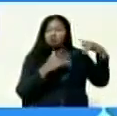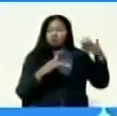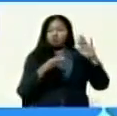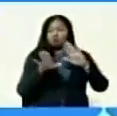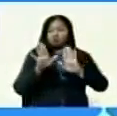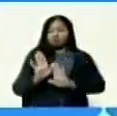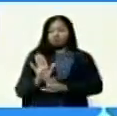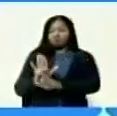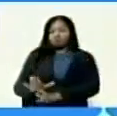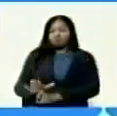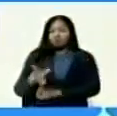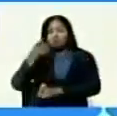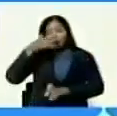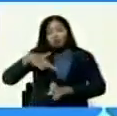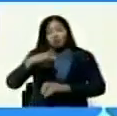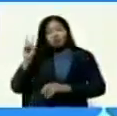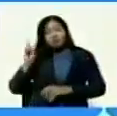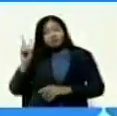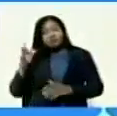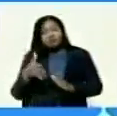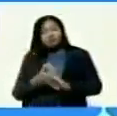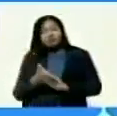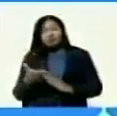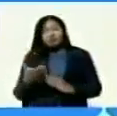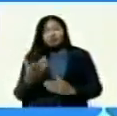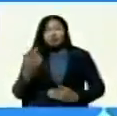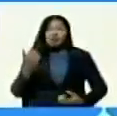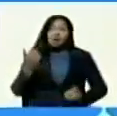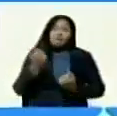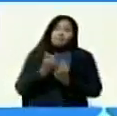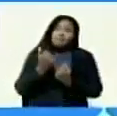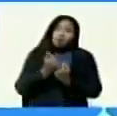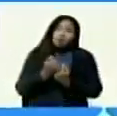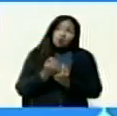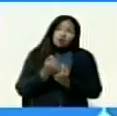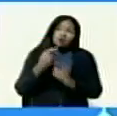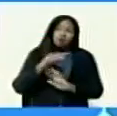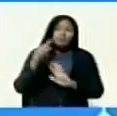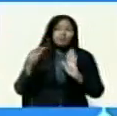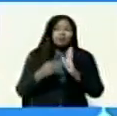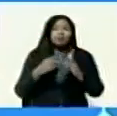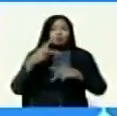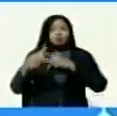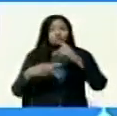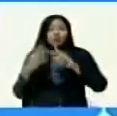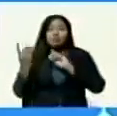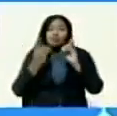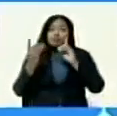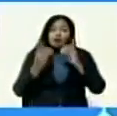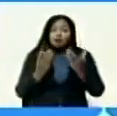Y el pueblo venezolano apoya en su totalidad el proceso de diálogo.